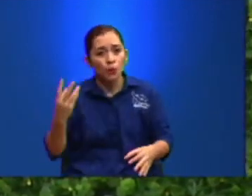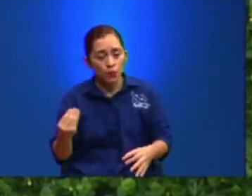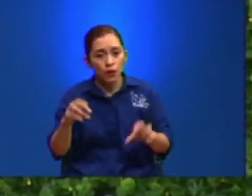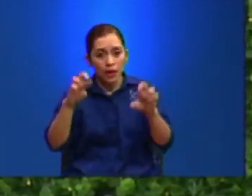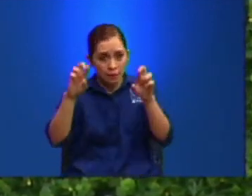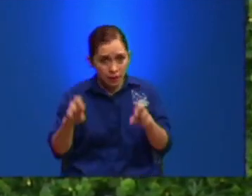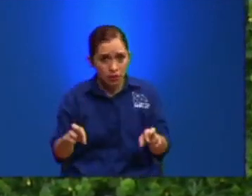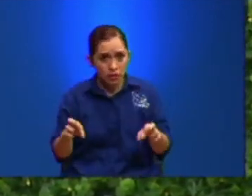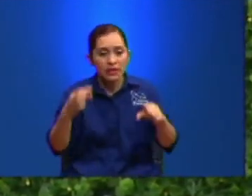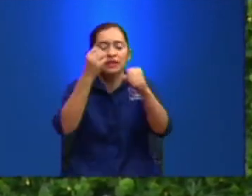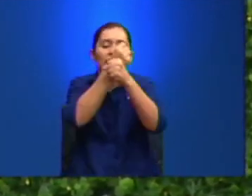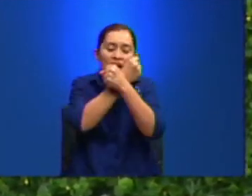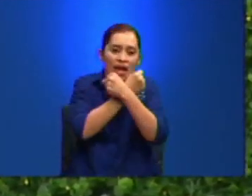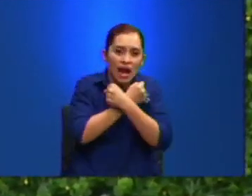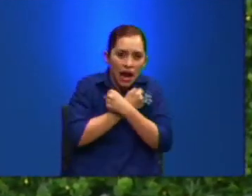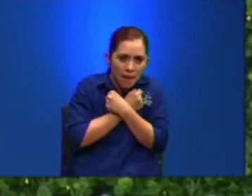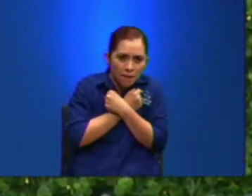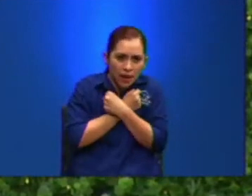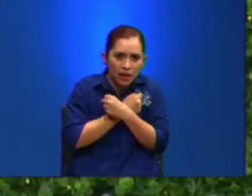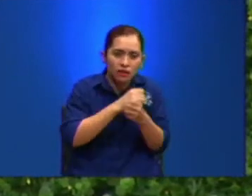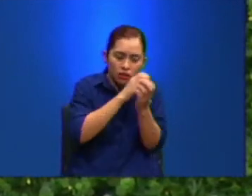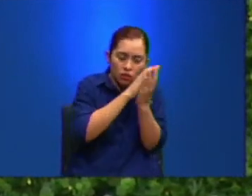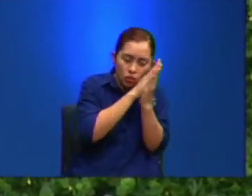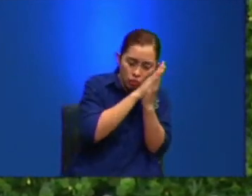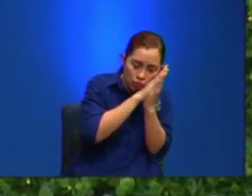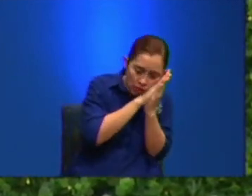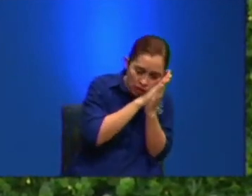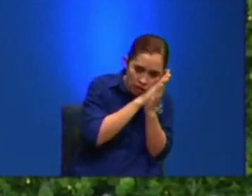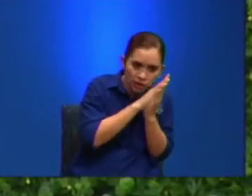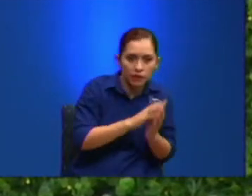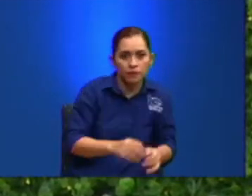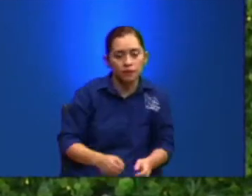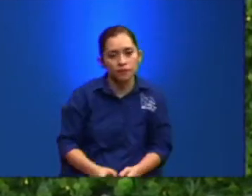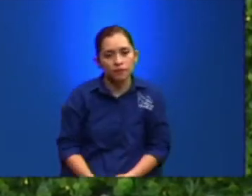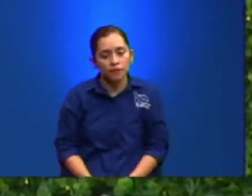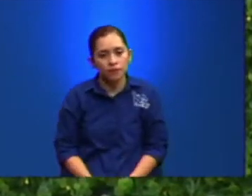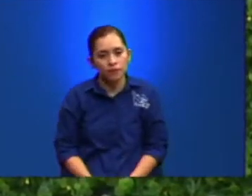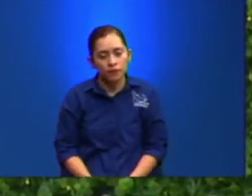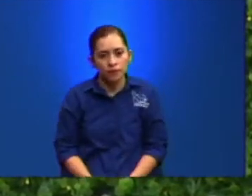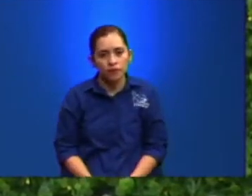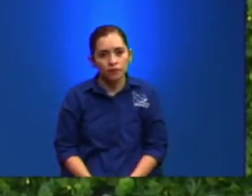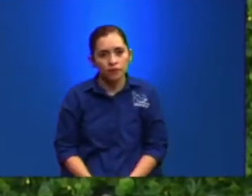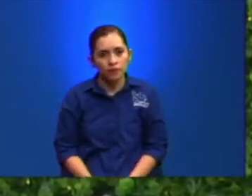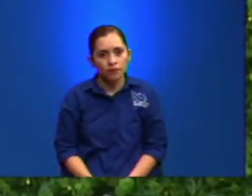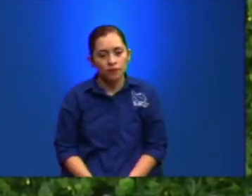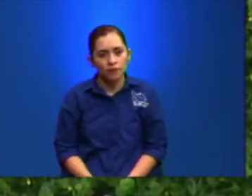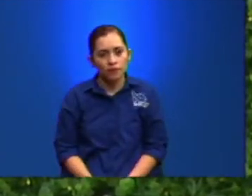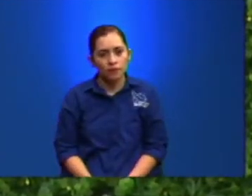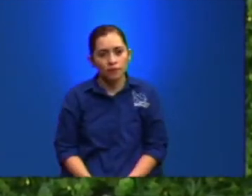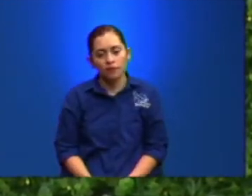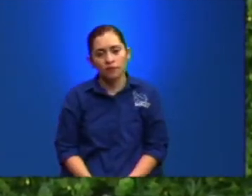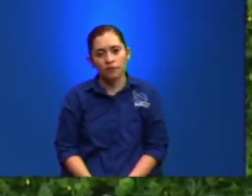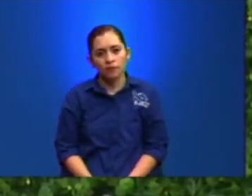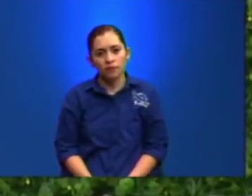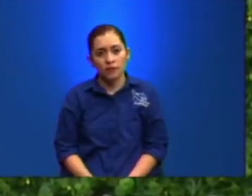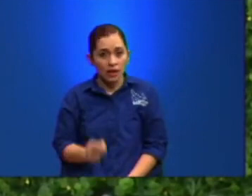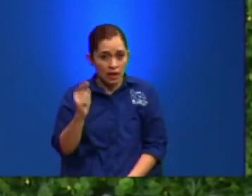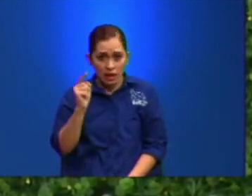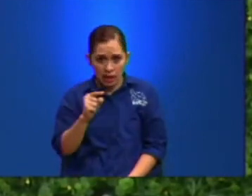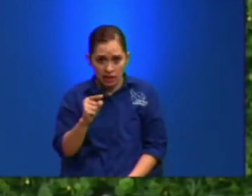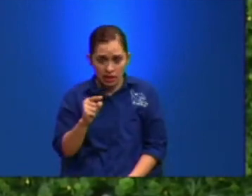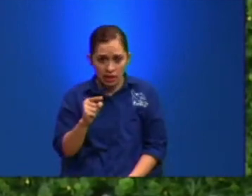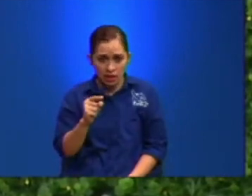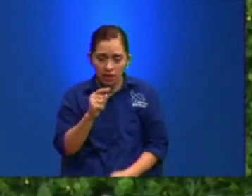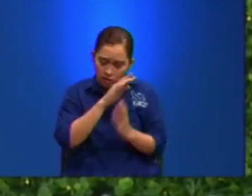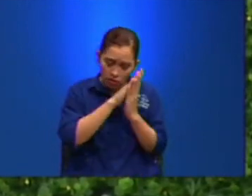dormir pero no estoy hablando de ese dormir le digo verdad de ese don de qué tan sabroso que es